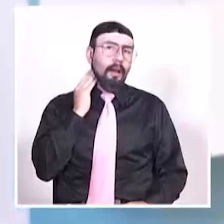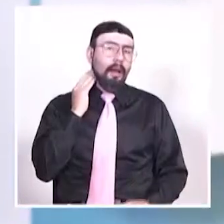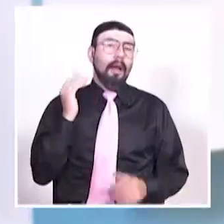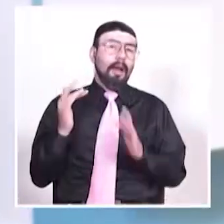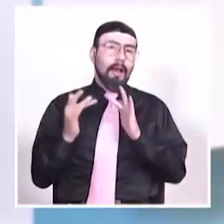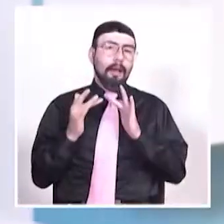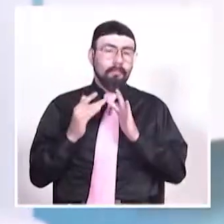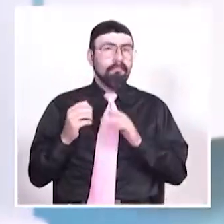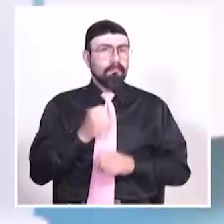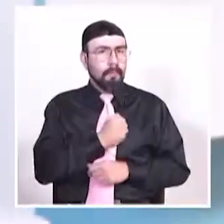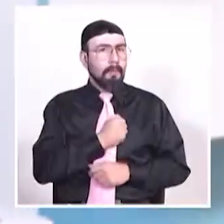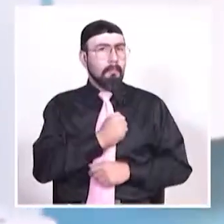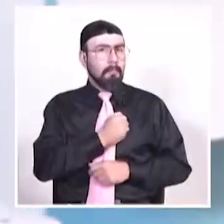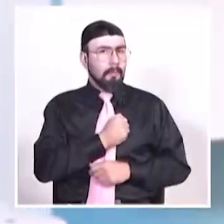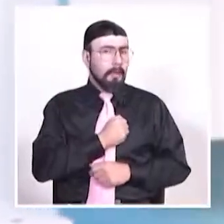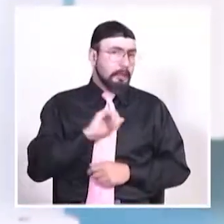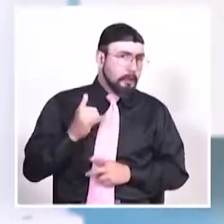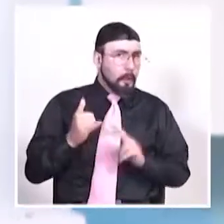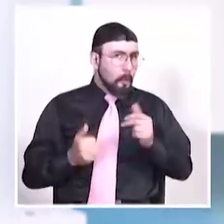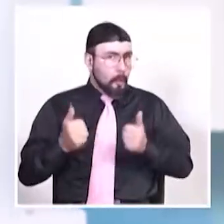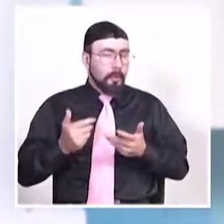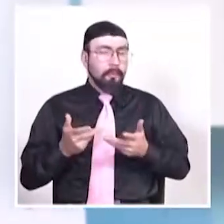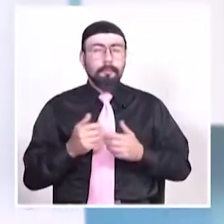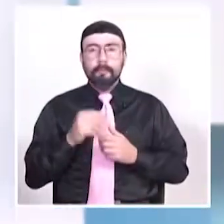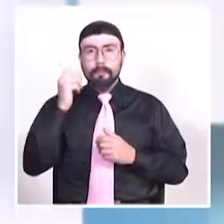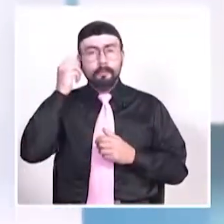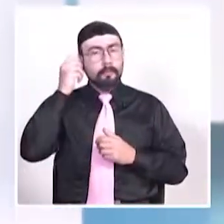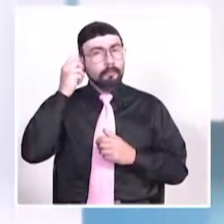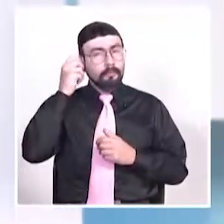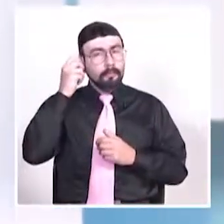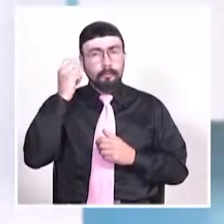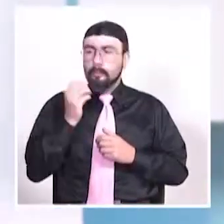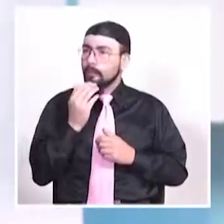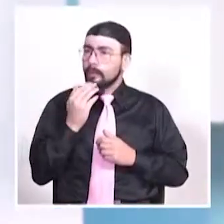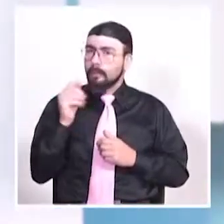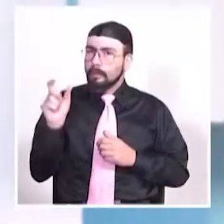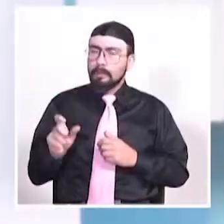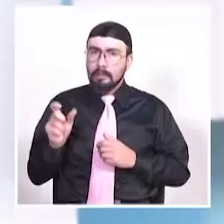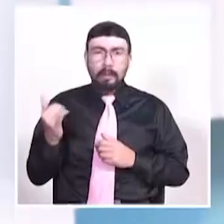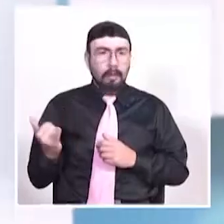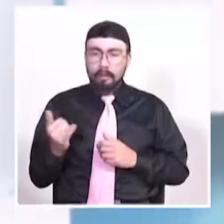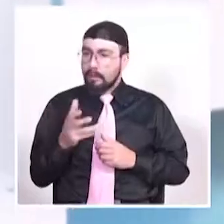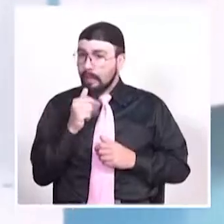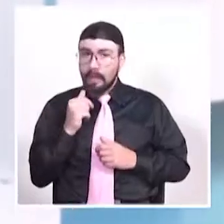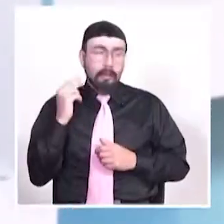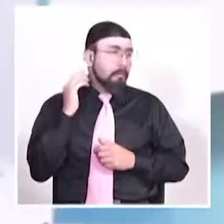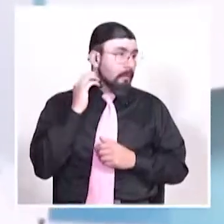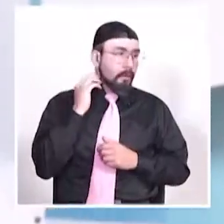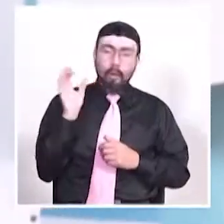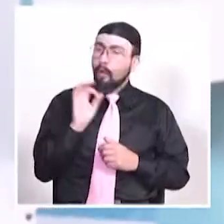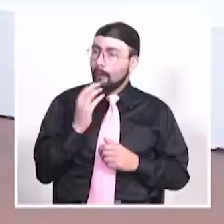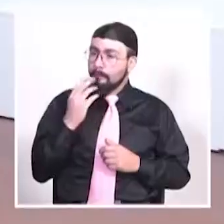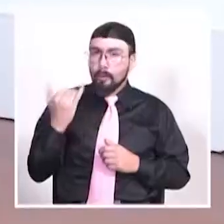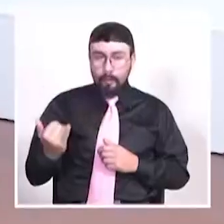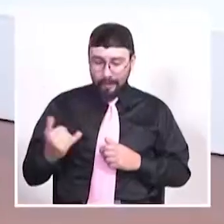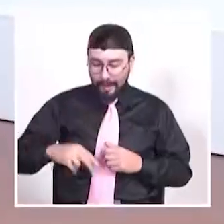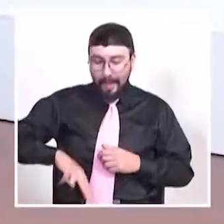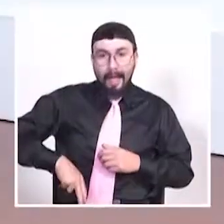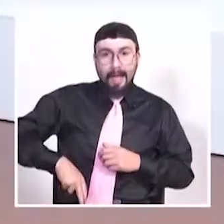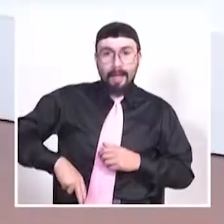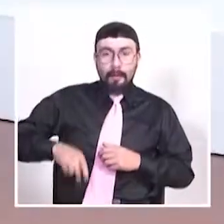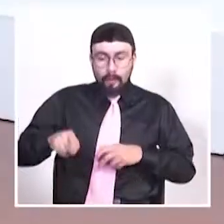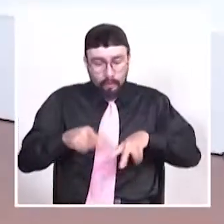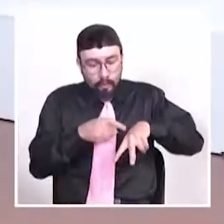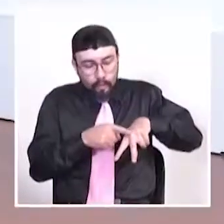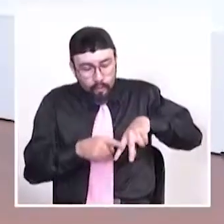encuentra el pulso carotídeo. ¿Sí? Entonces el paciente no tiene pulso. Otra parte pues es el pulso femoral que se puede medir aquí en la parte en la inguinal. ingle. ¿Sí? Sí,